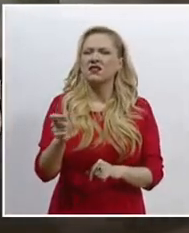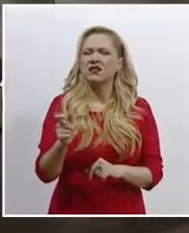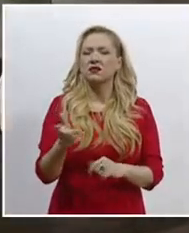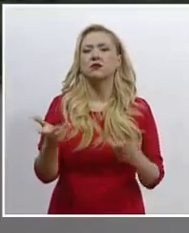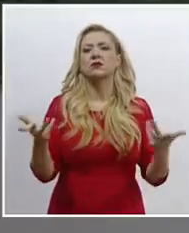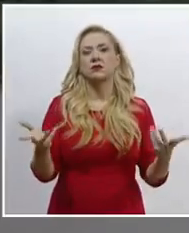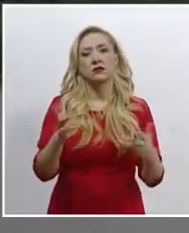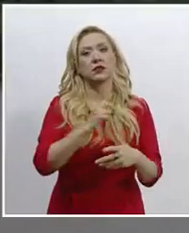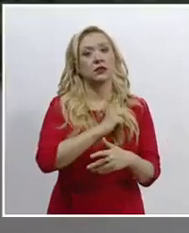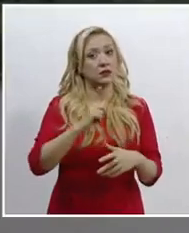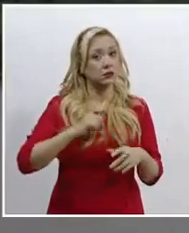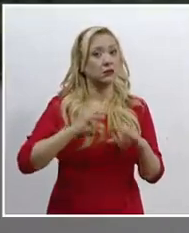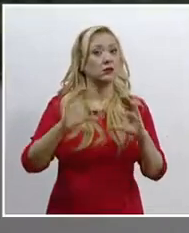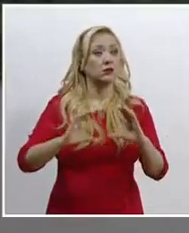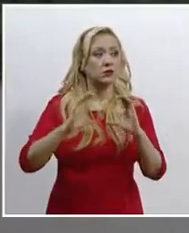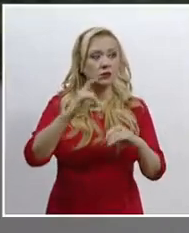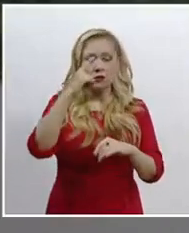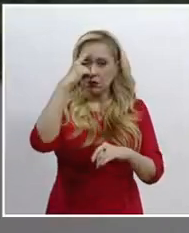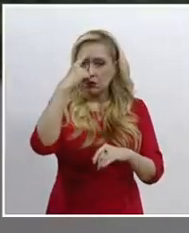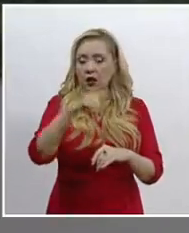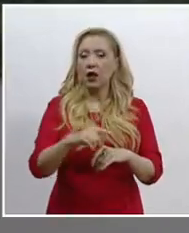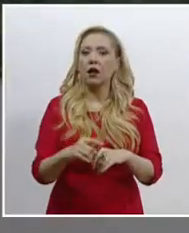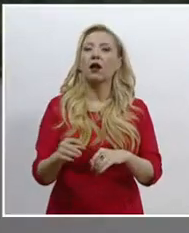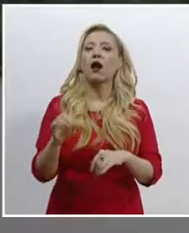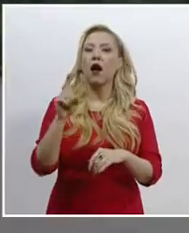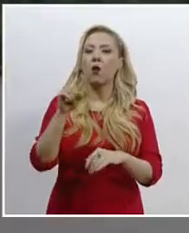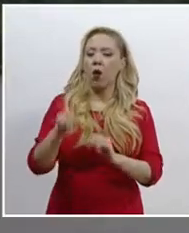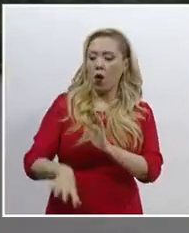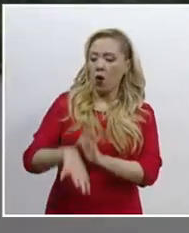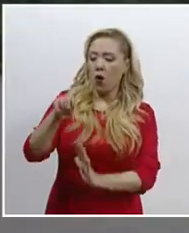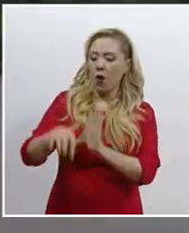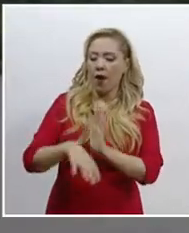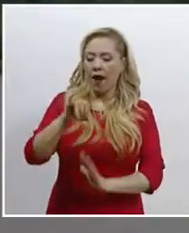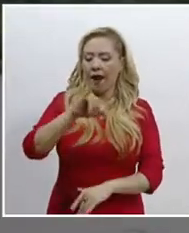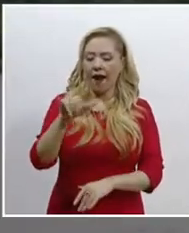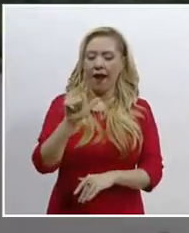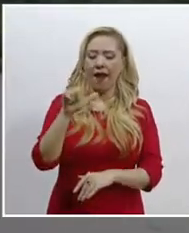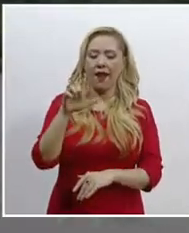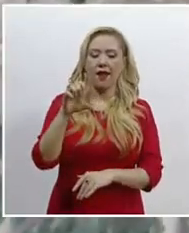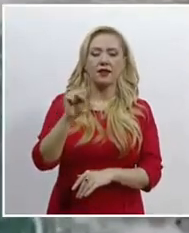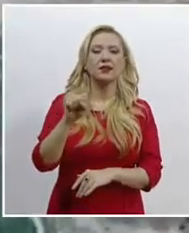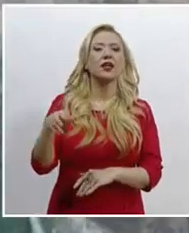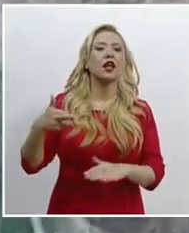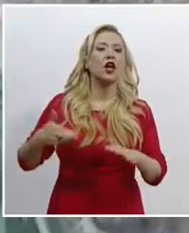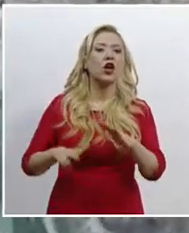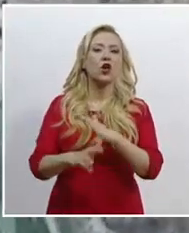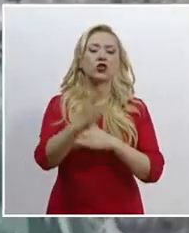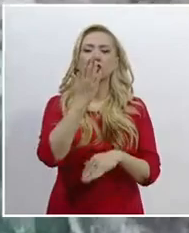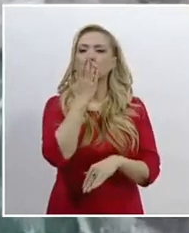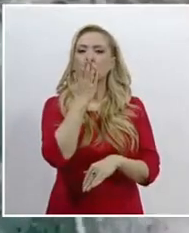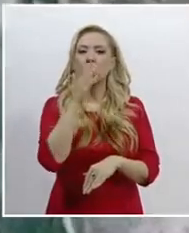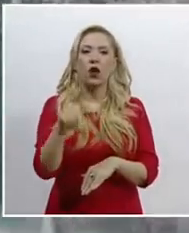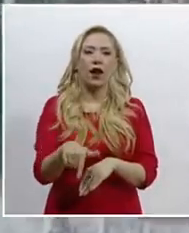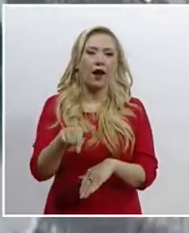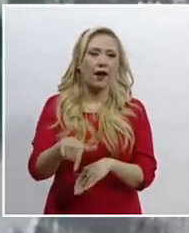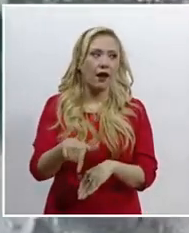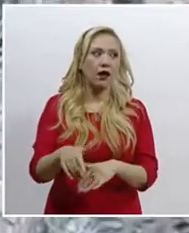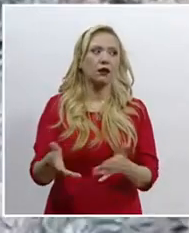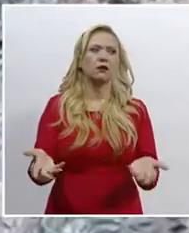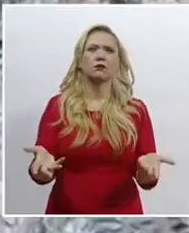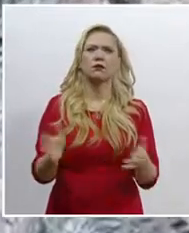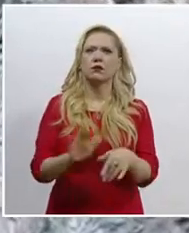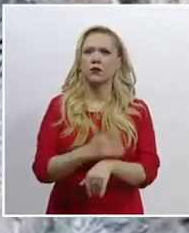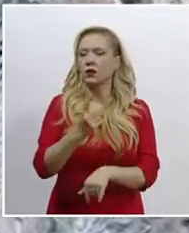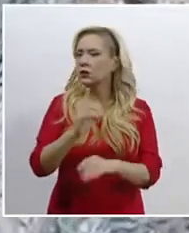ambiental que se deben implementar con la operación de la presa de Jales, ubicada en la cuenca del río Sonora. La Sala Especializada argumentó que se